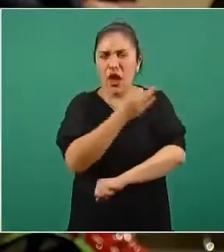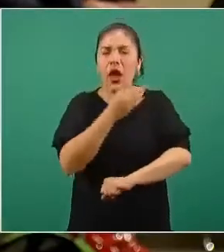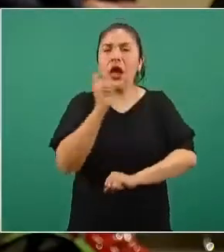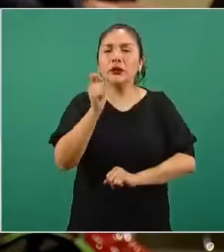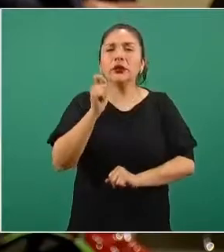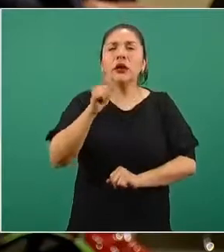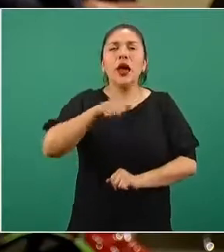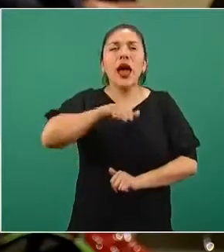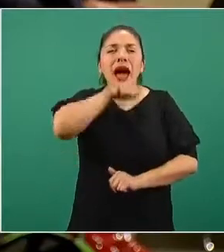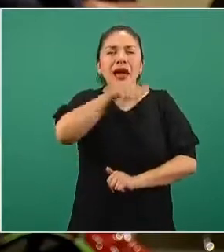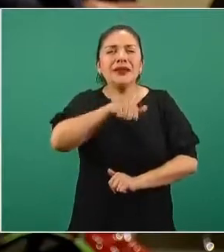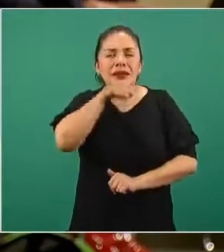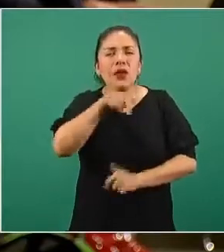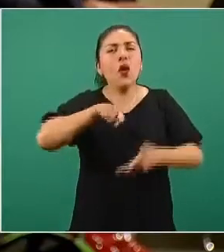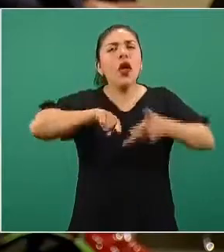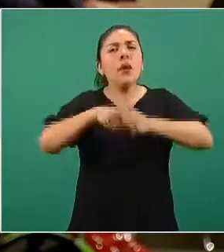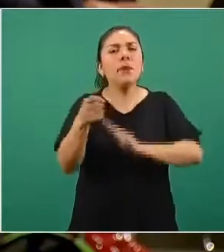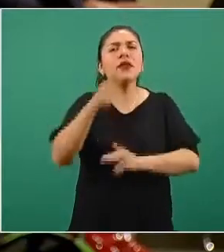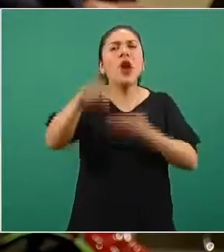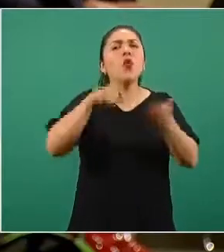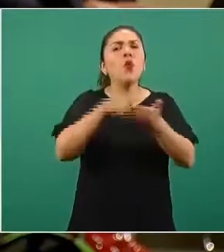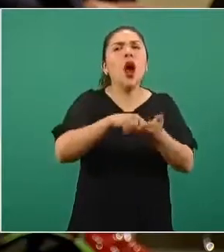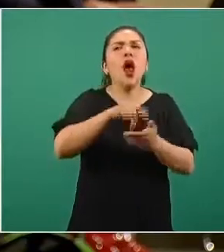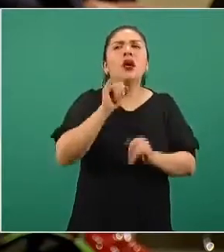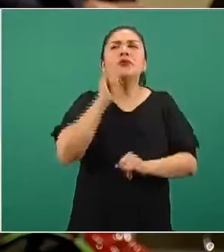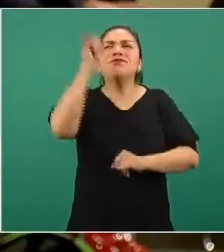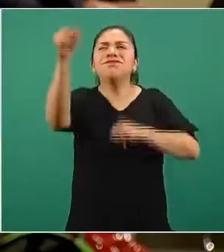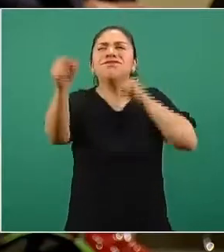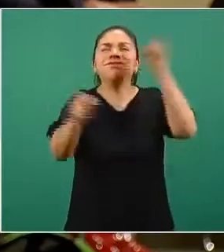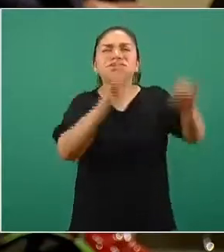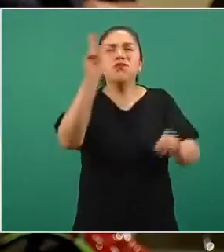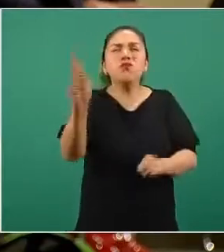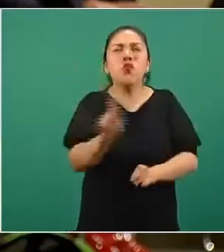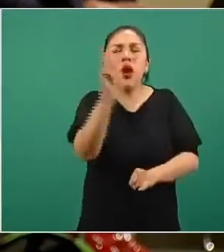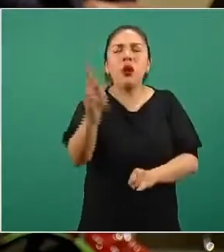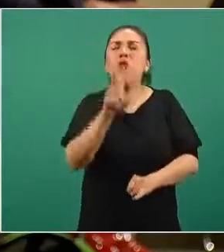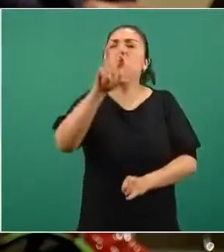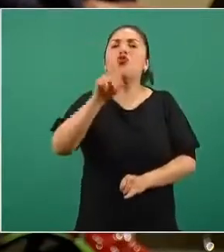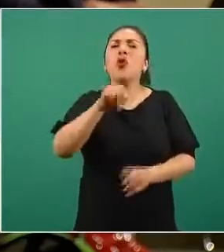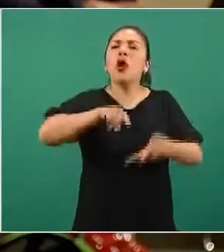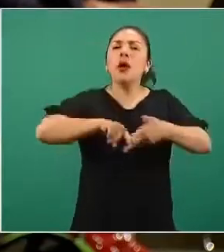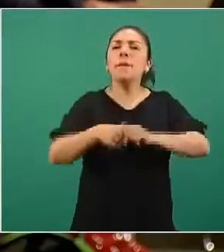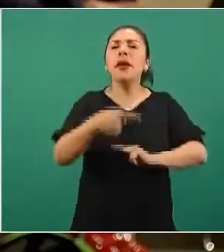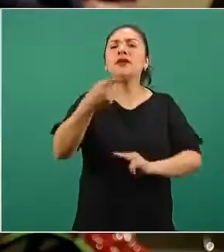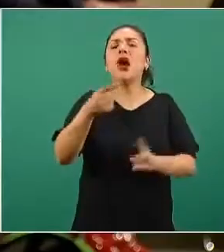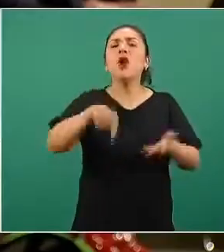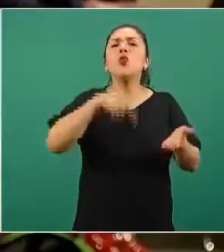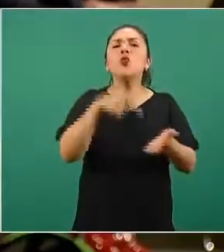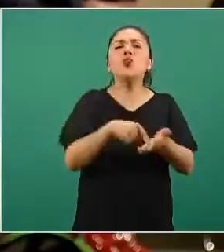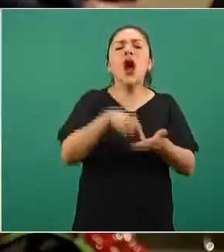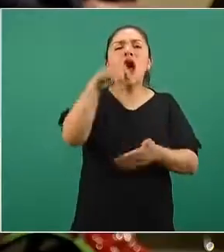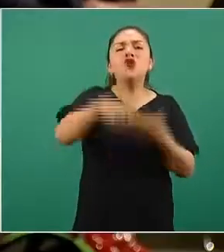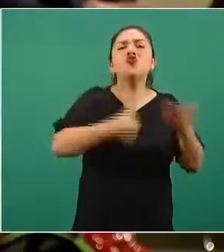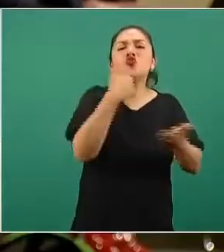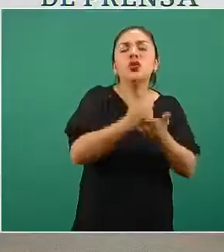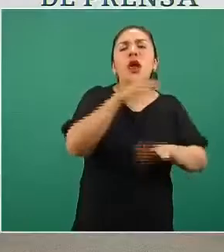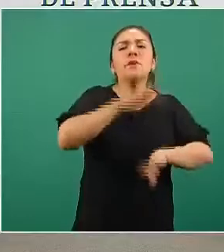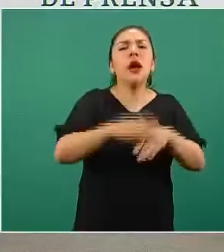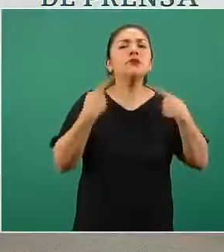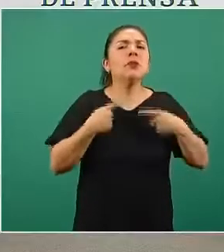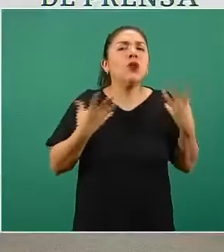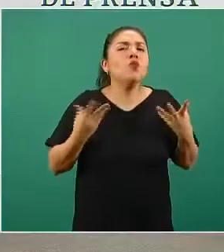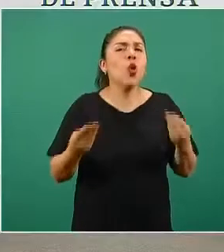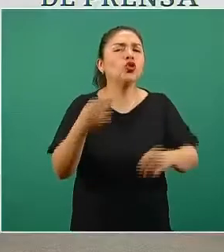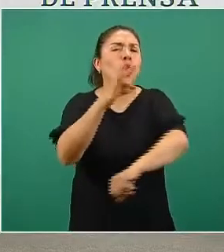en zonas rurales y no en zonas densamente pobladas y además donde hay más contagios? Claro, esta es